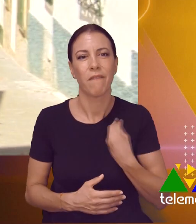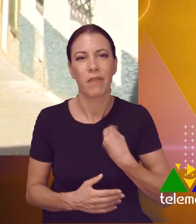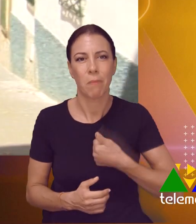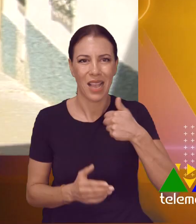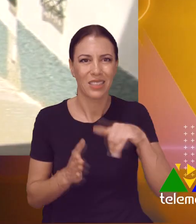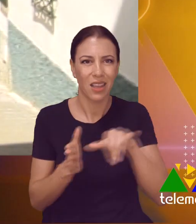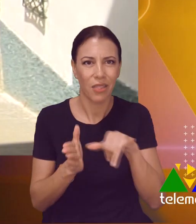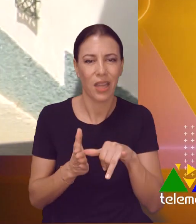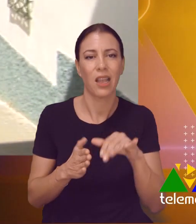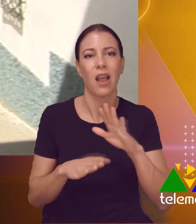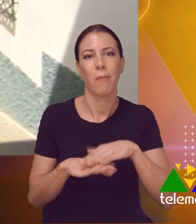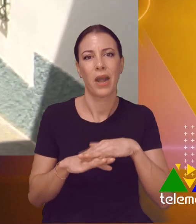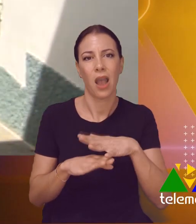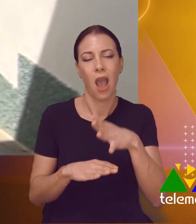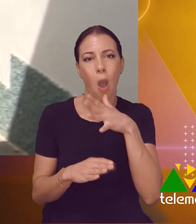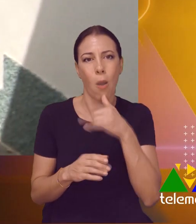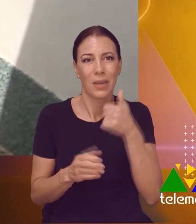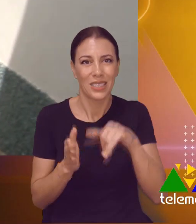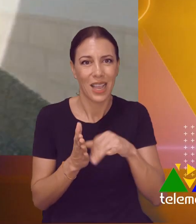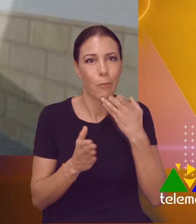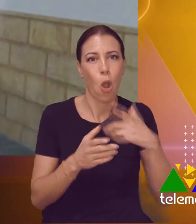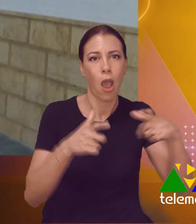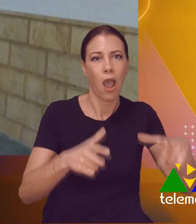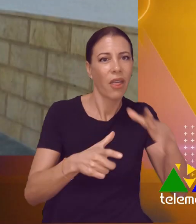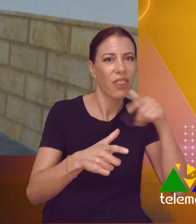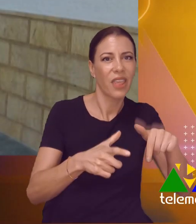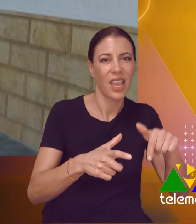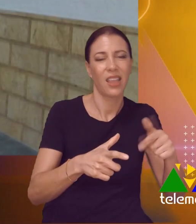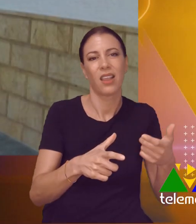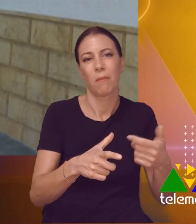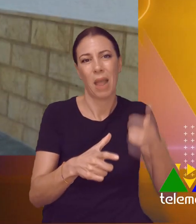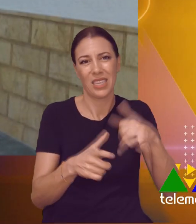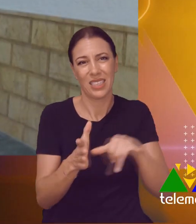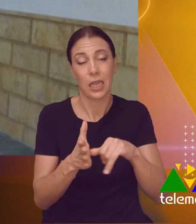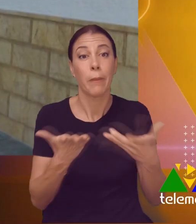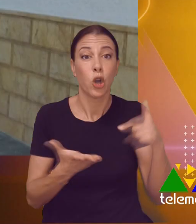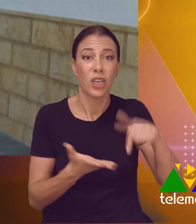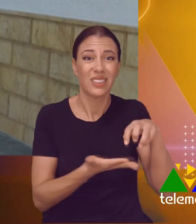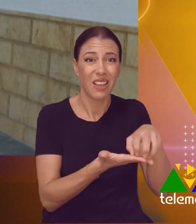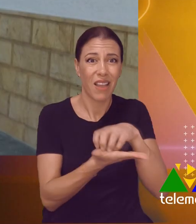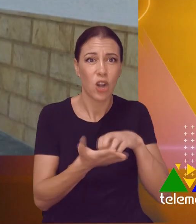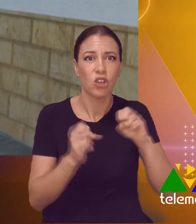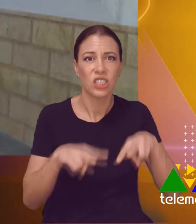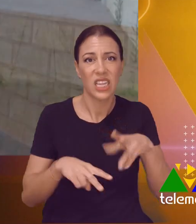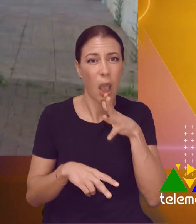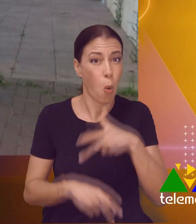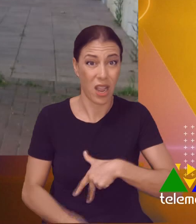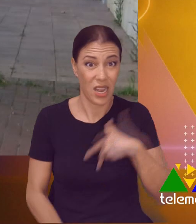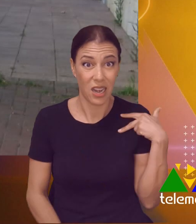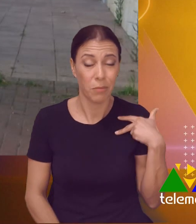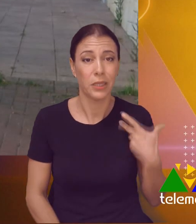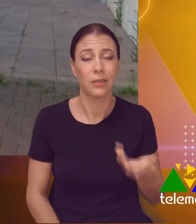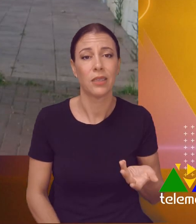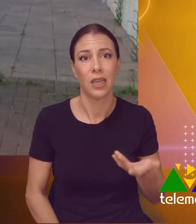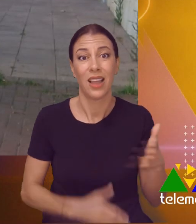agua, por ejemplo, desde la acequia, estaba más cerca y tal. Y estos barrios, pues en barrios sin agua, generalmente, en época de escribano